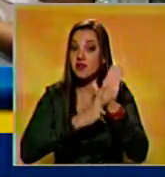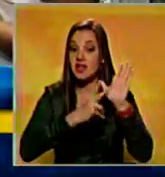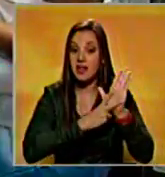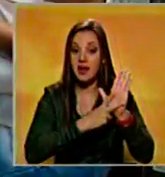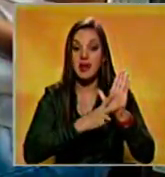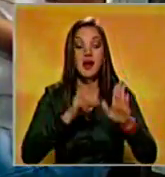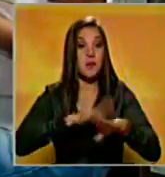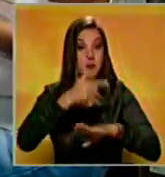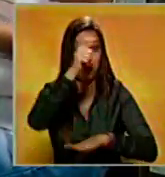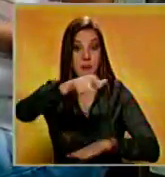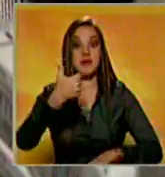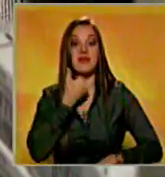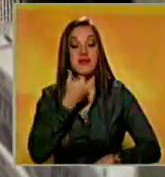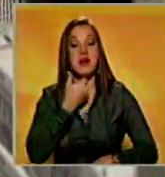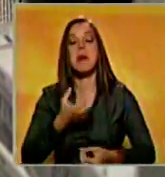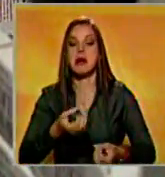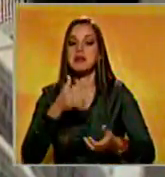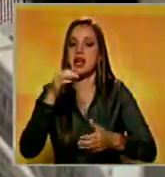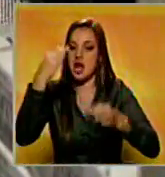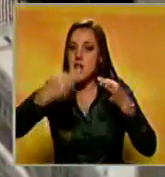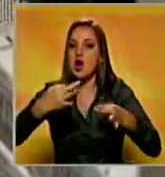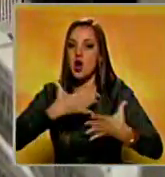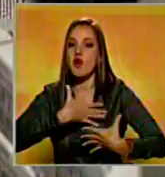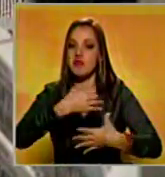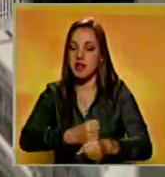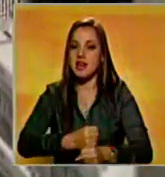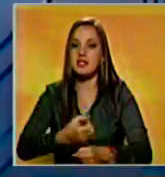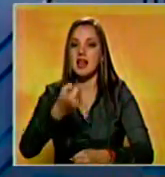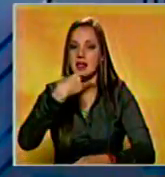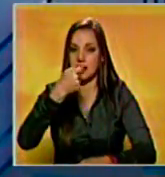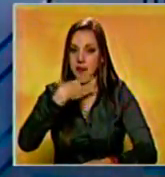garantizará su tratamiento en la farmacia de su preferencia